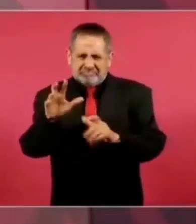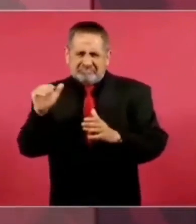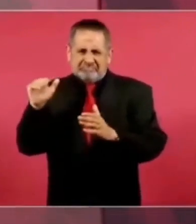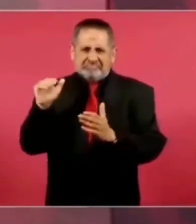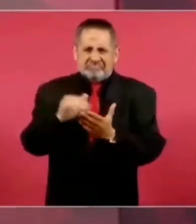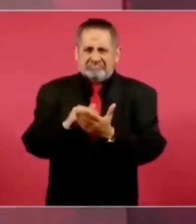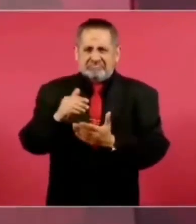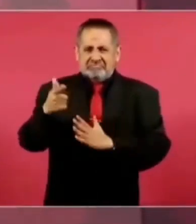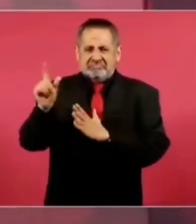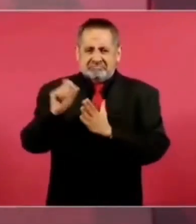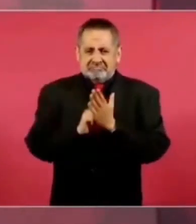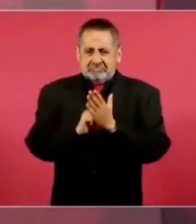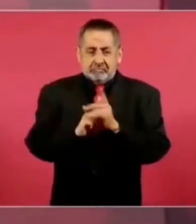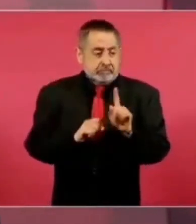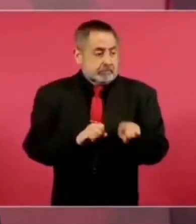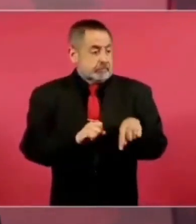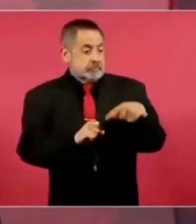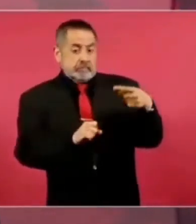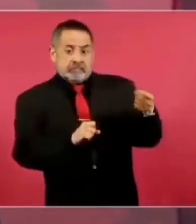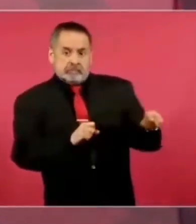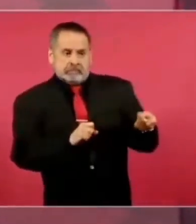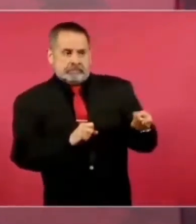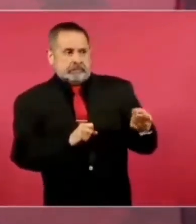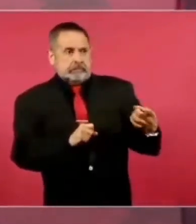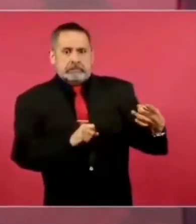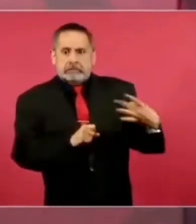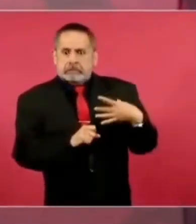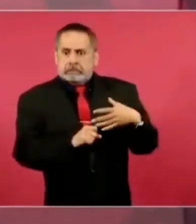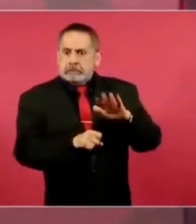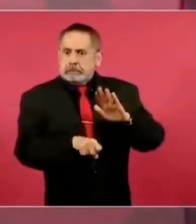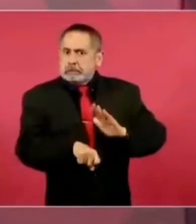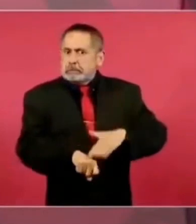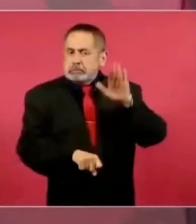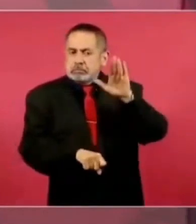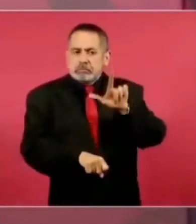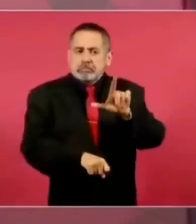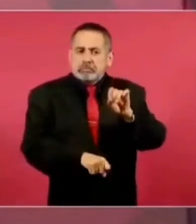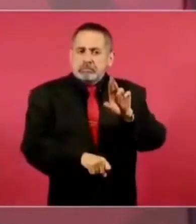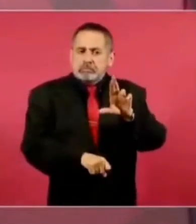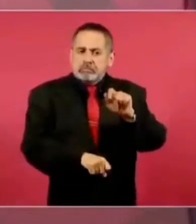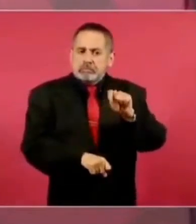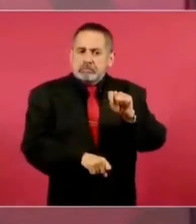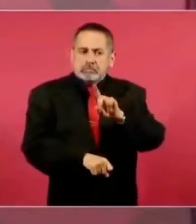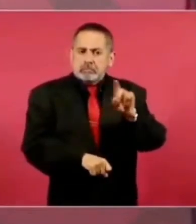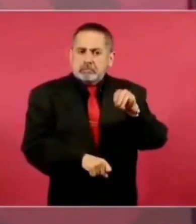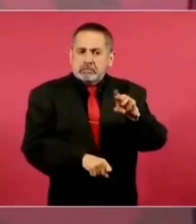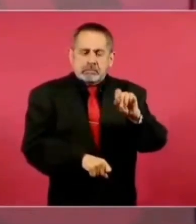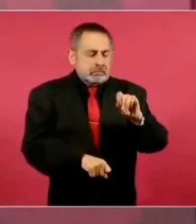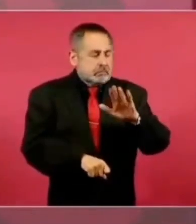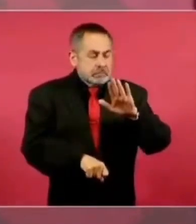mensuales, si se compara a lo que gana Loret de Mola,